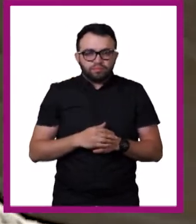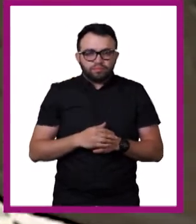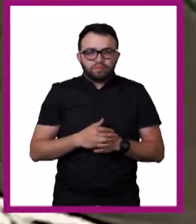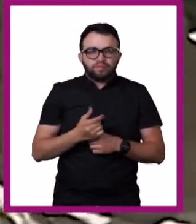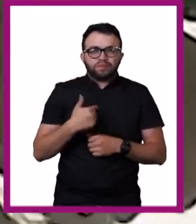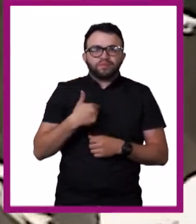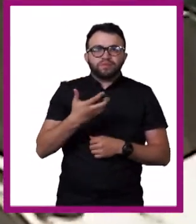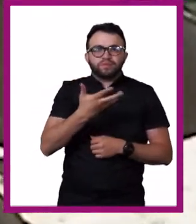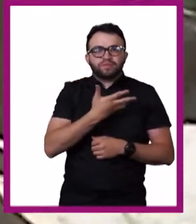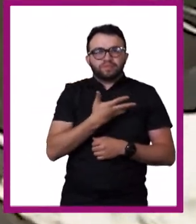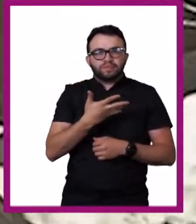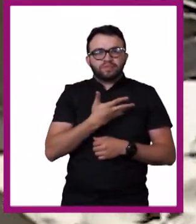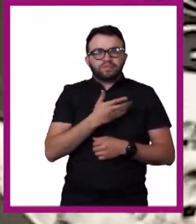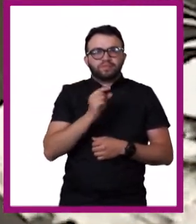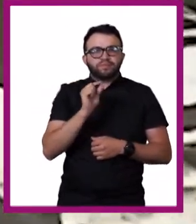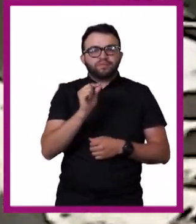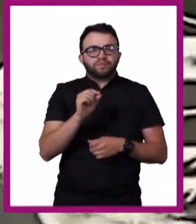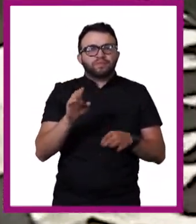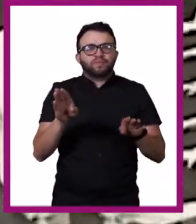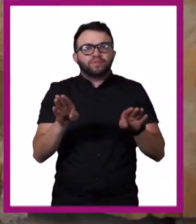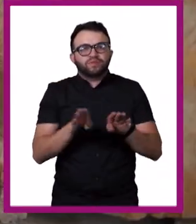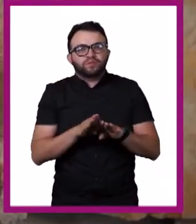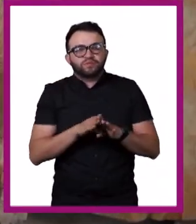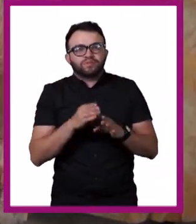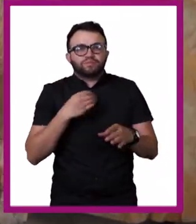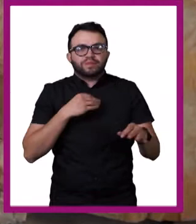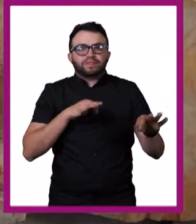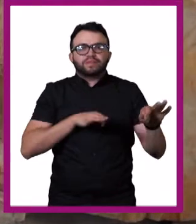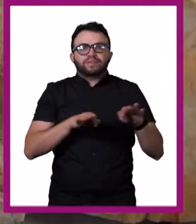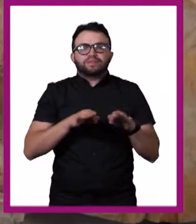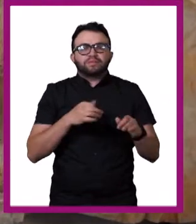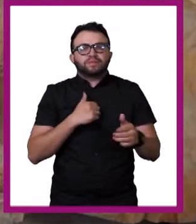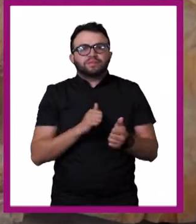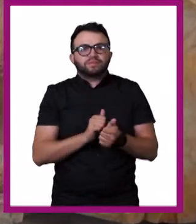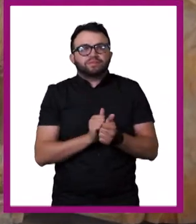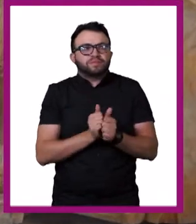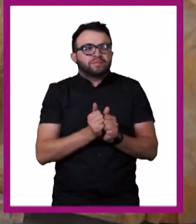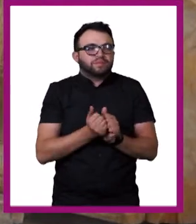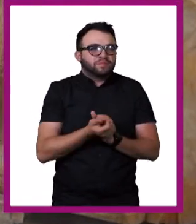tuve una crisis con relación a mi trabajo.